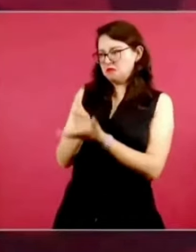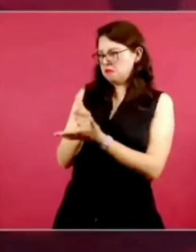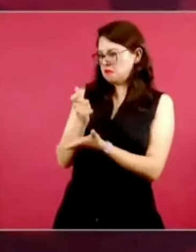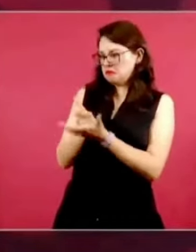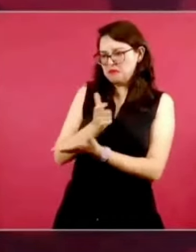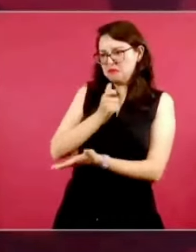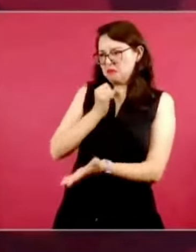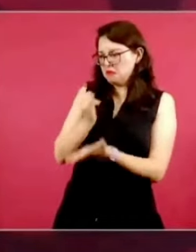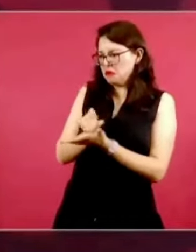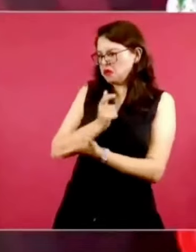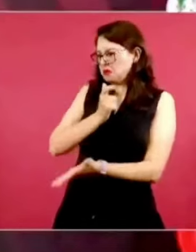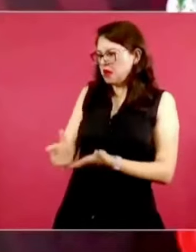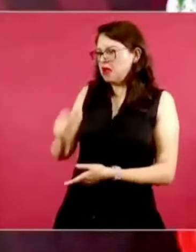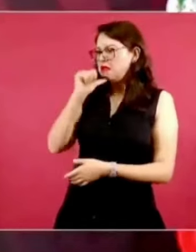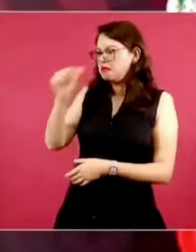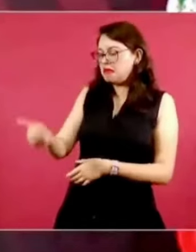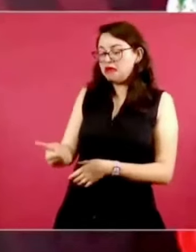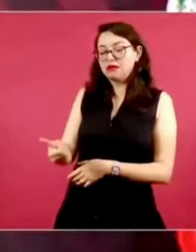eh